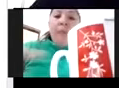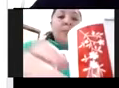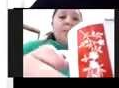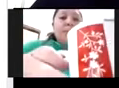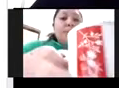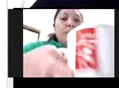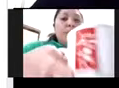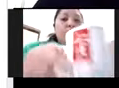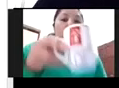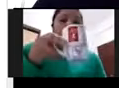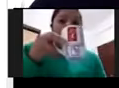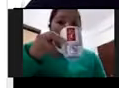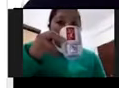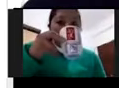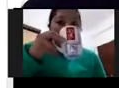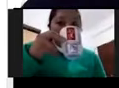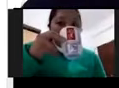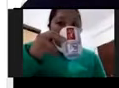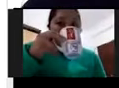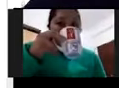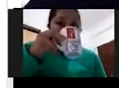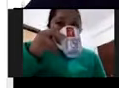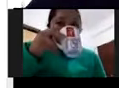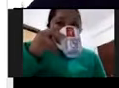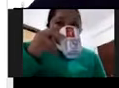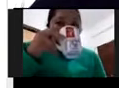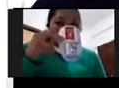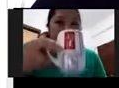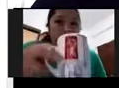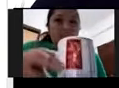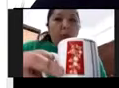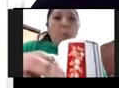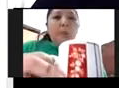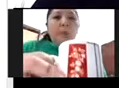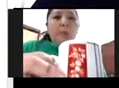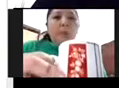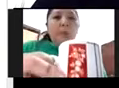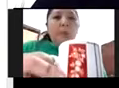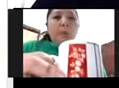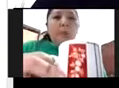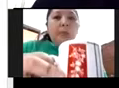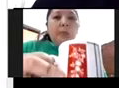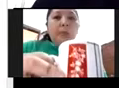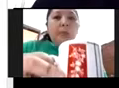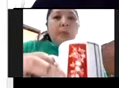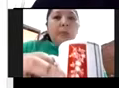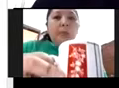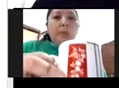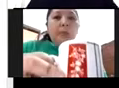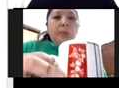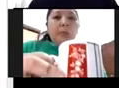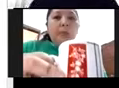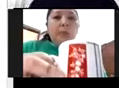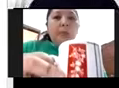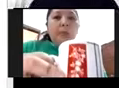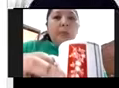su totalidad. Bueno, esto creo que, insisto, no me parece apropiado, me parece que está de